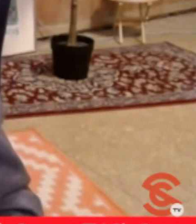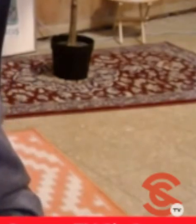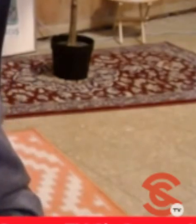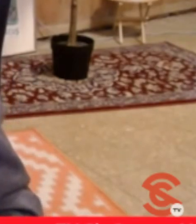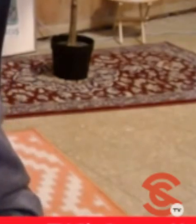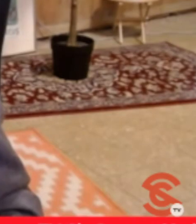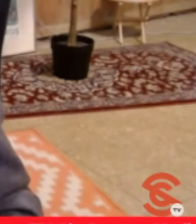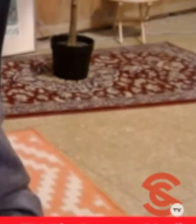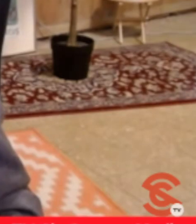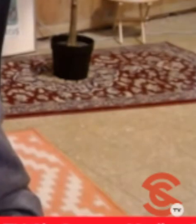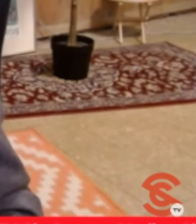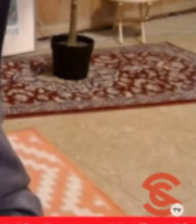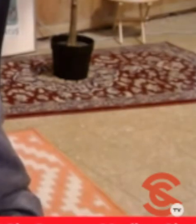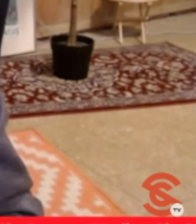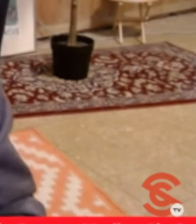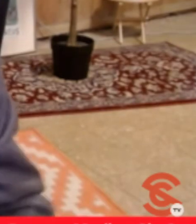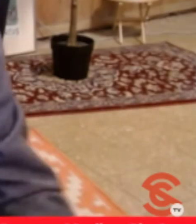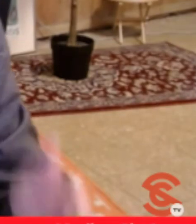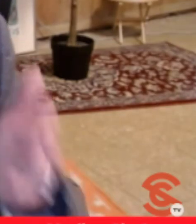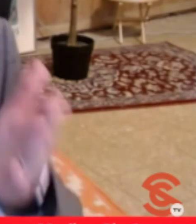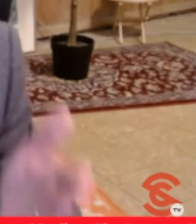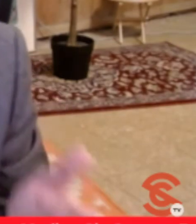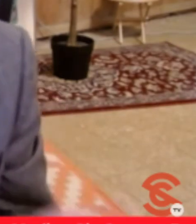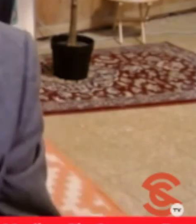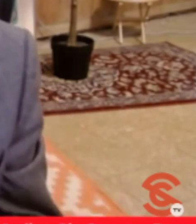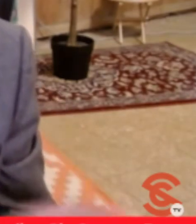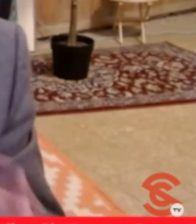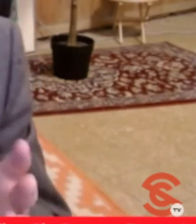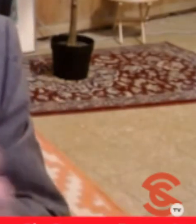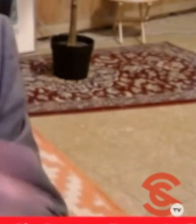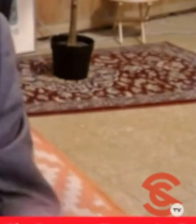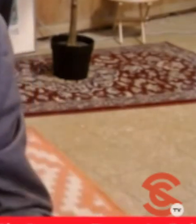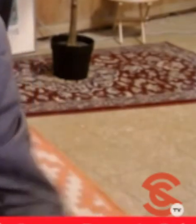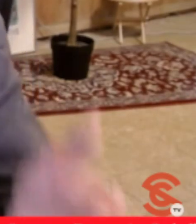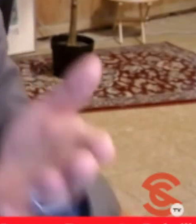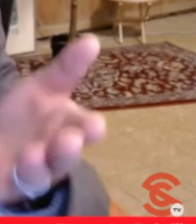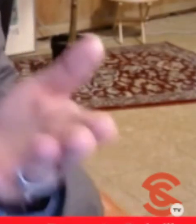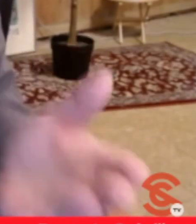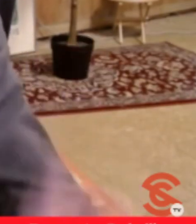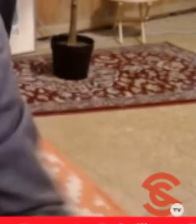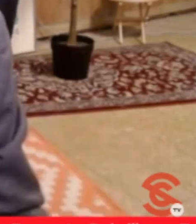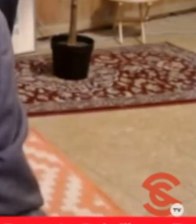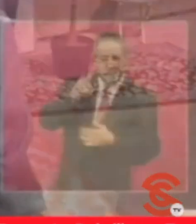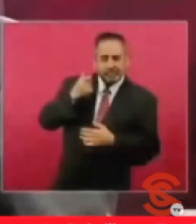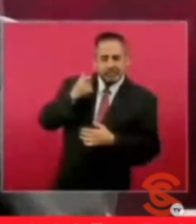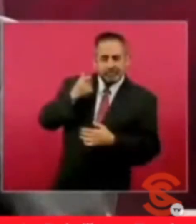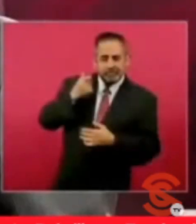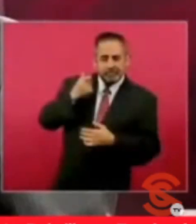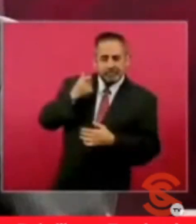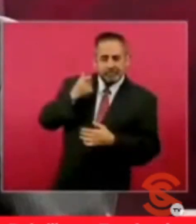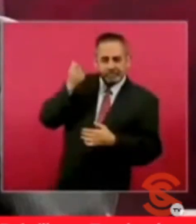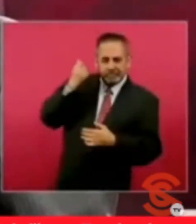tanto policía cuidando Palacio Nacional y lo acusa de ser lo mismo que otros. Miren nada más.